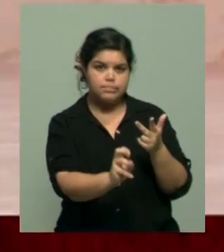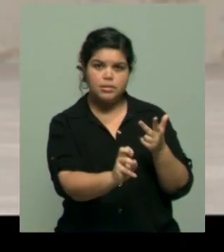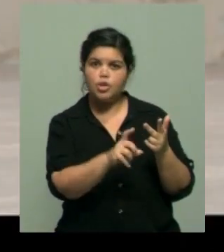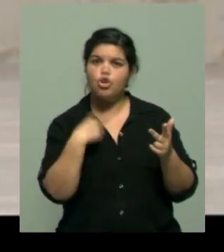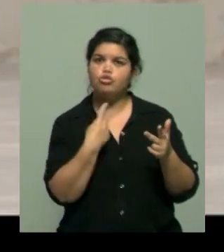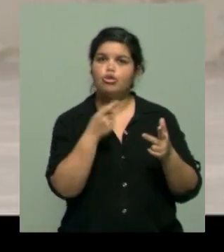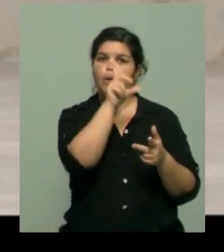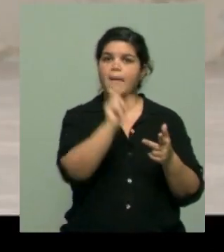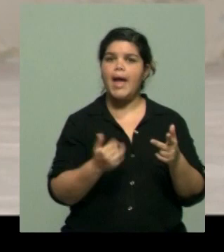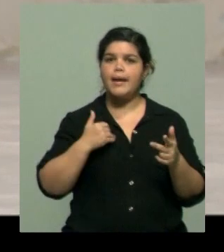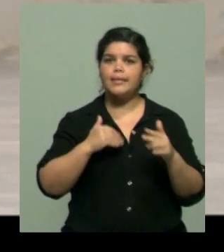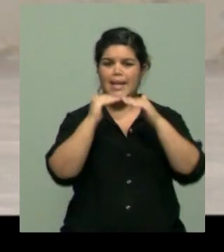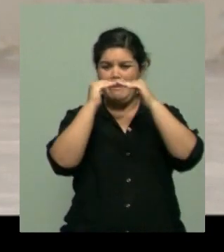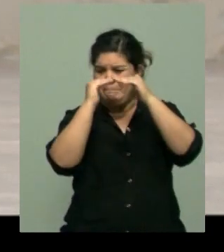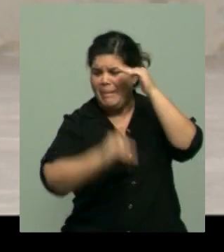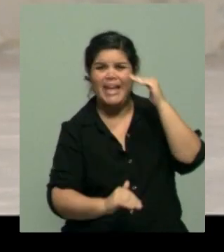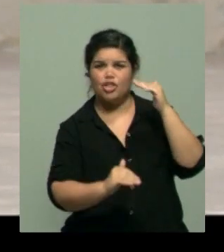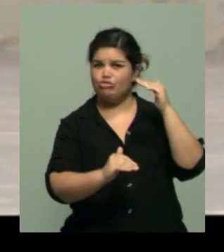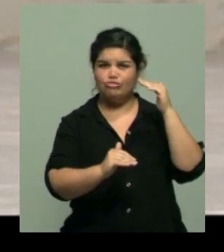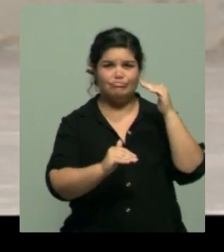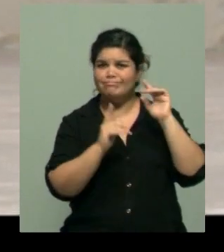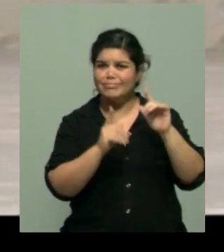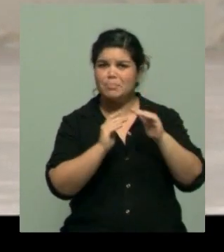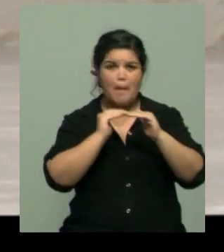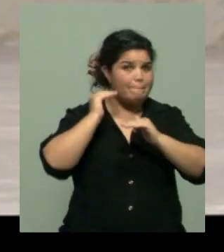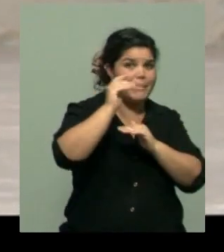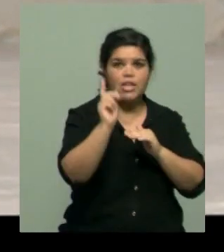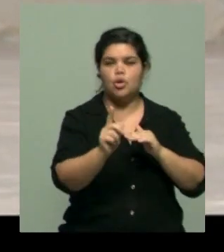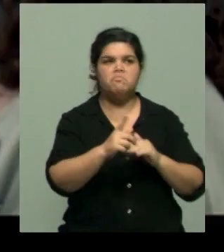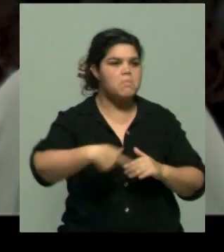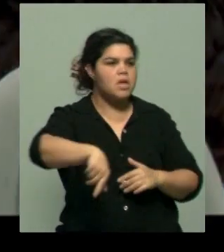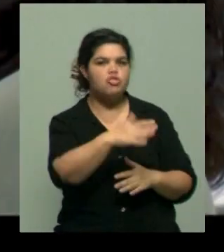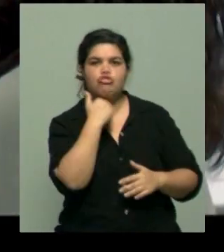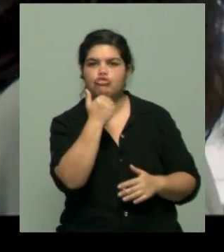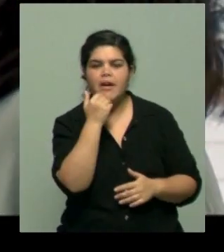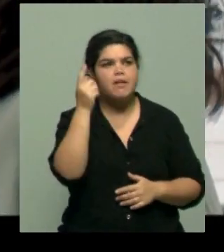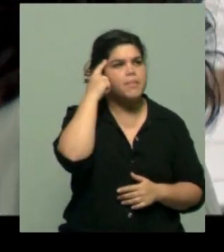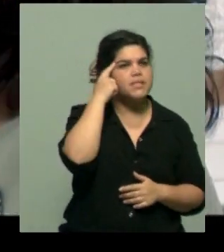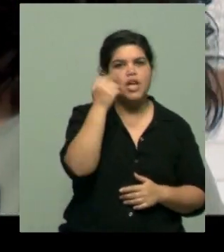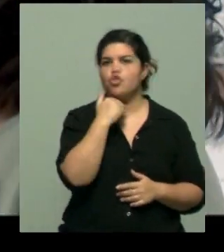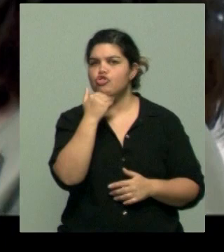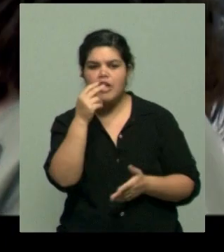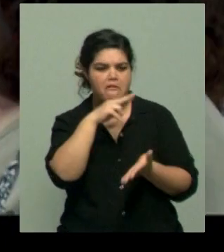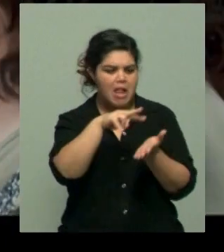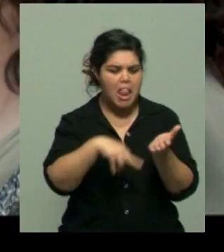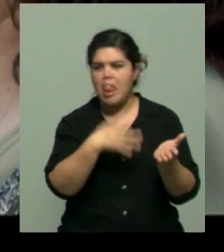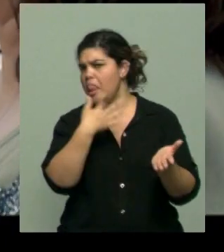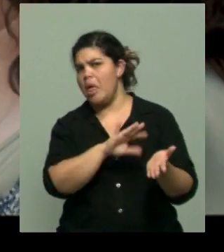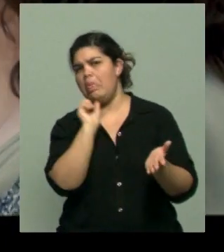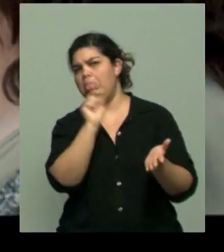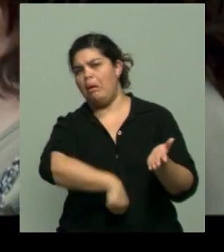a nivel internacional. Los análisis que se hacen es que no saben pensar o no pueden comprender lo que se lee, no tienen